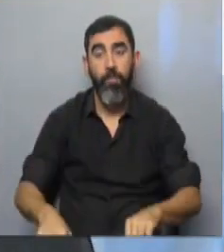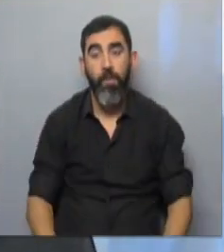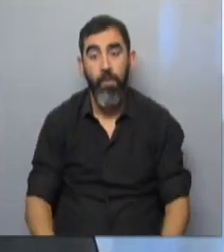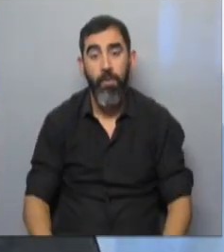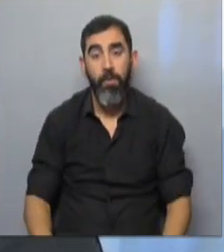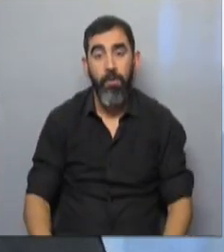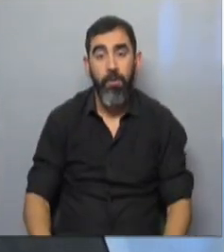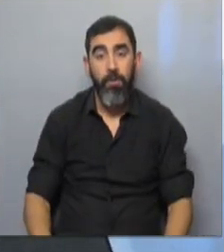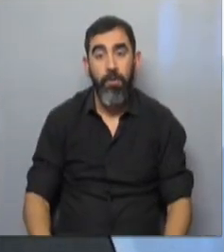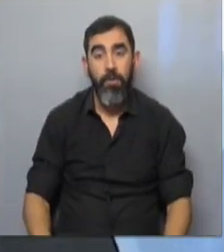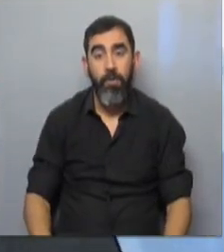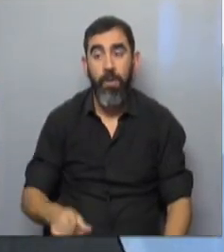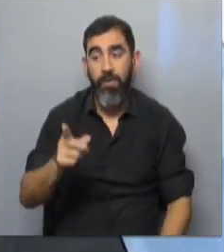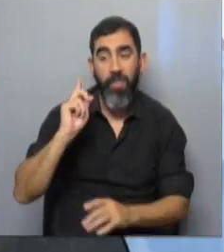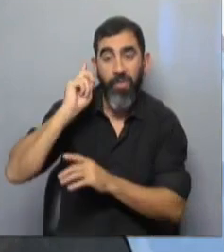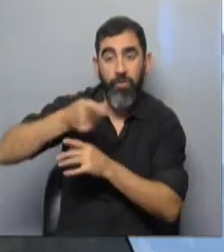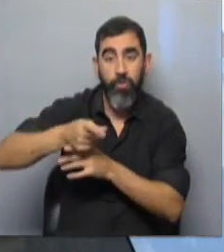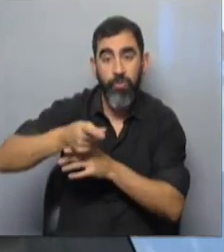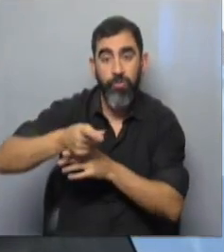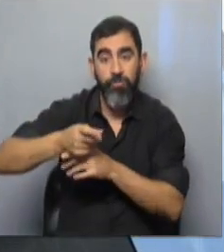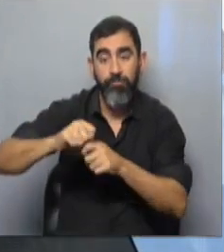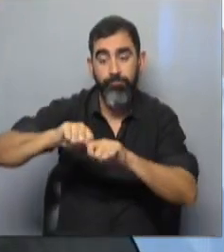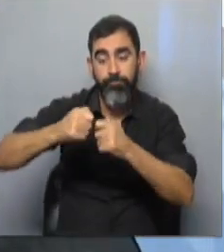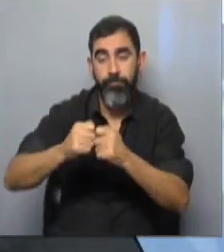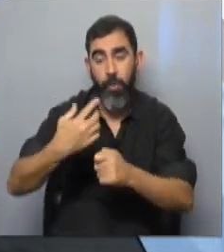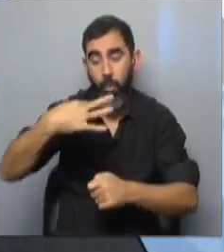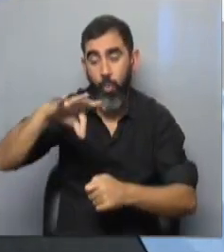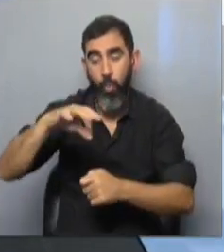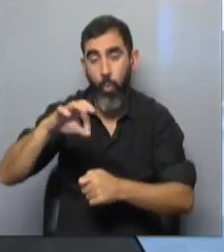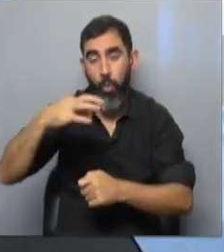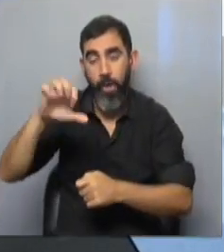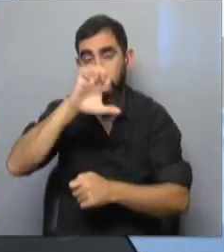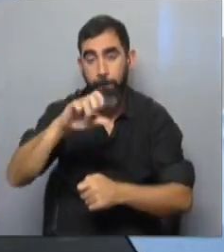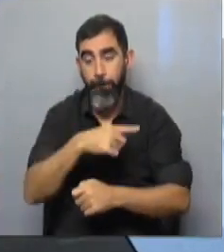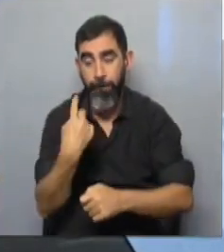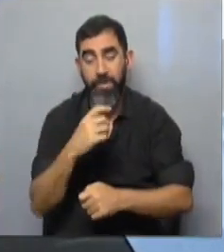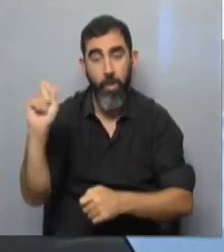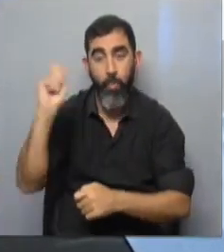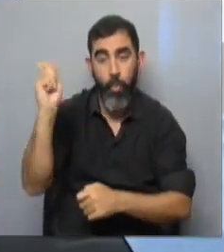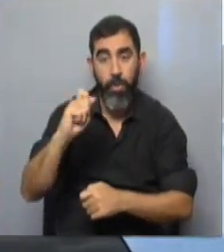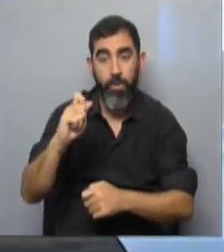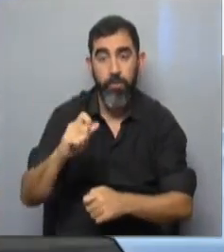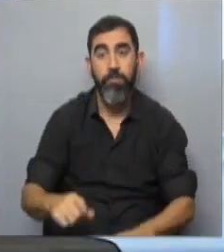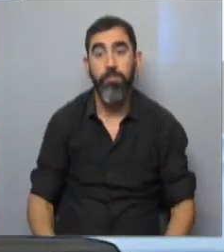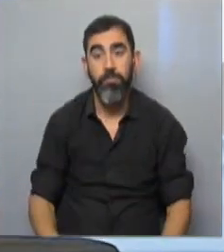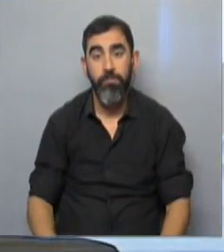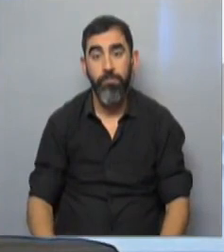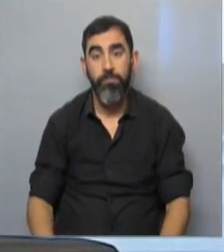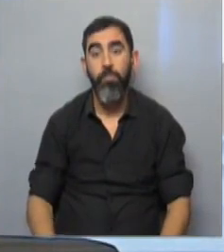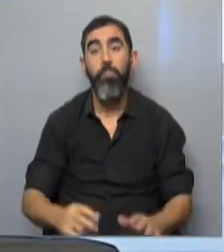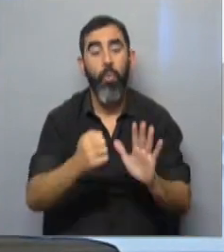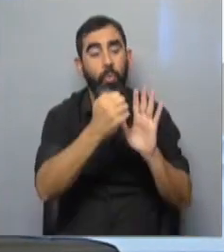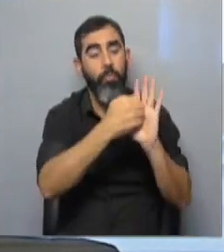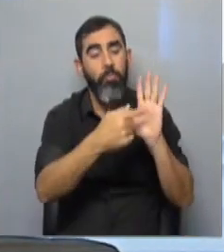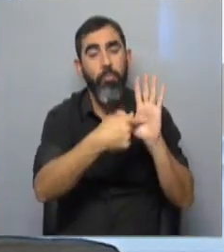a la definición de romper con el monopolio de nuestra empresa pública, de nuestra Antel, a través de un